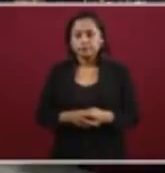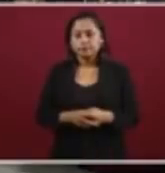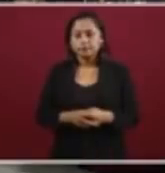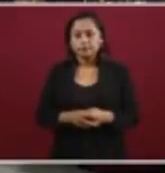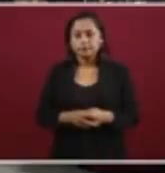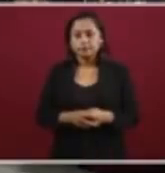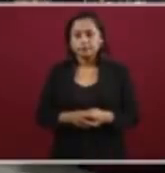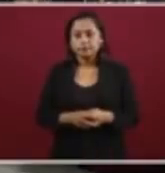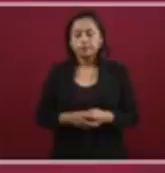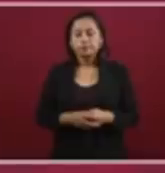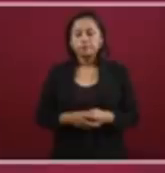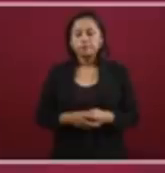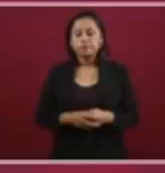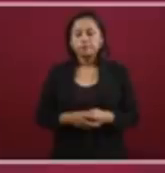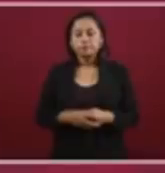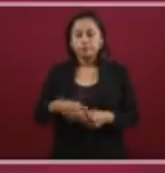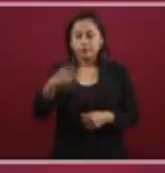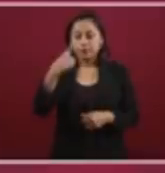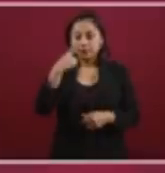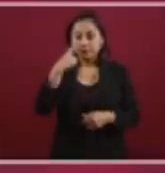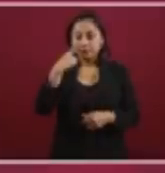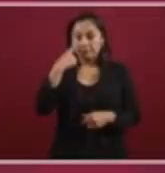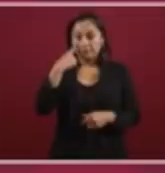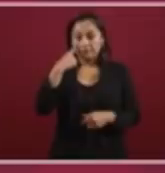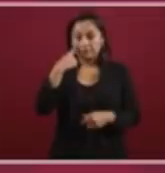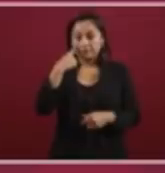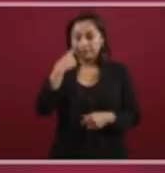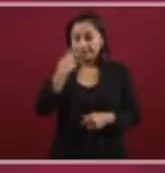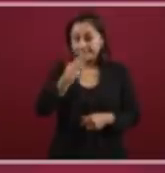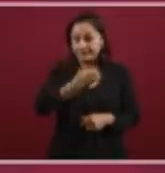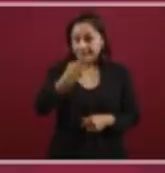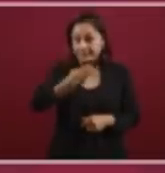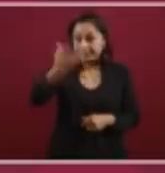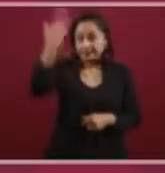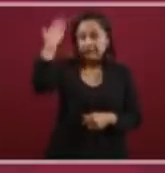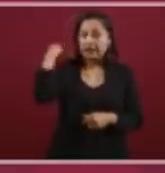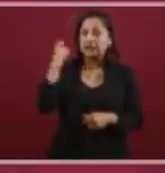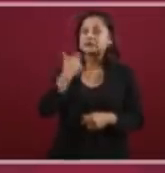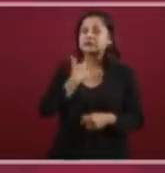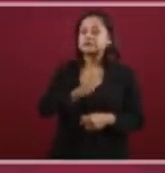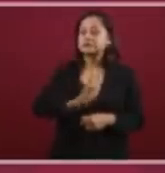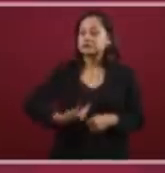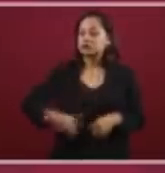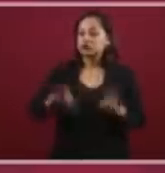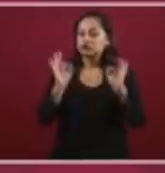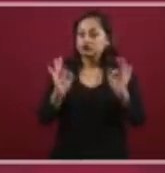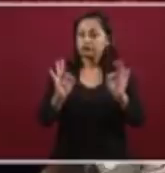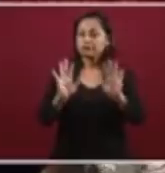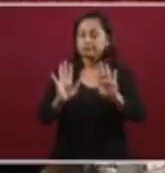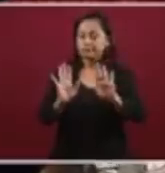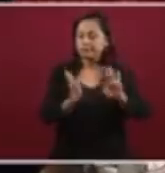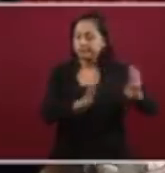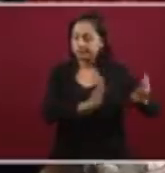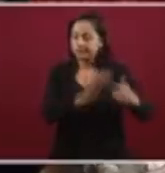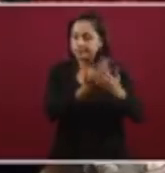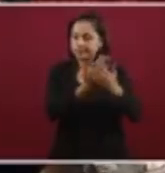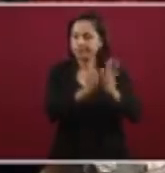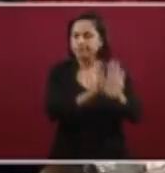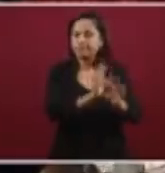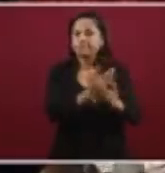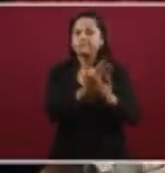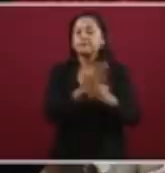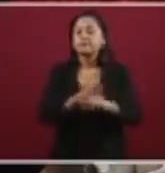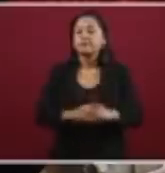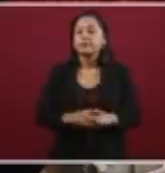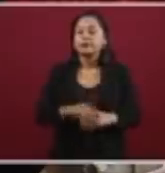como actuaba un buen presidente vamos a verlo pero bueno lo de